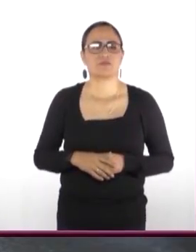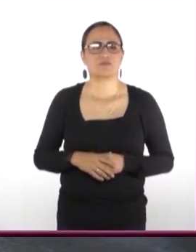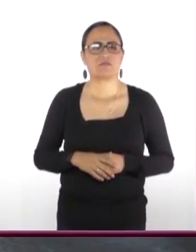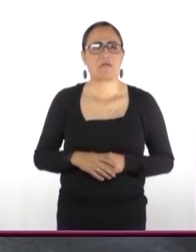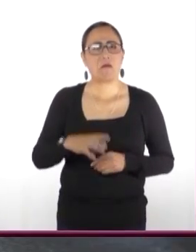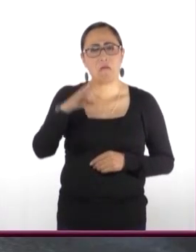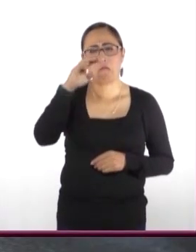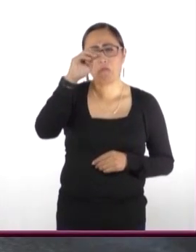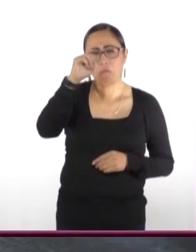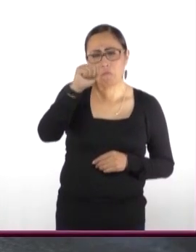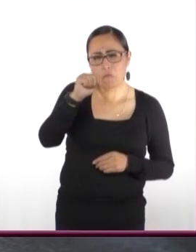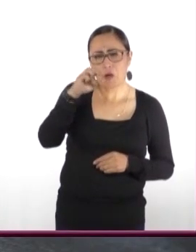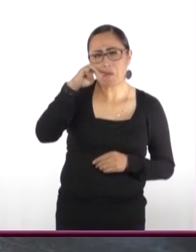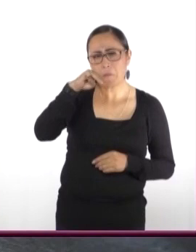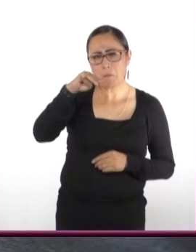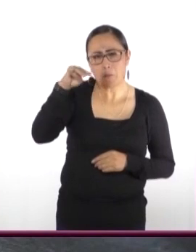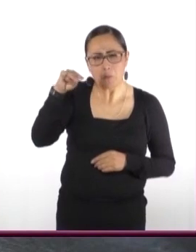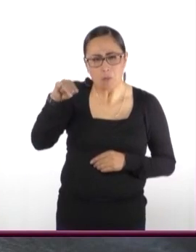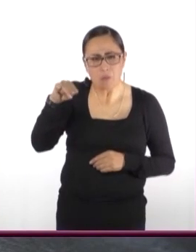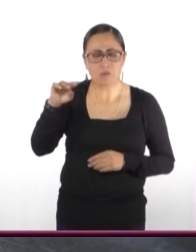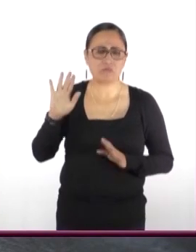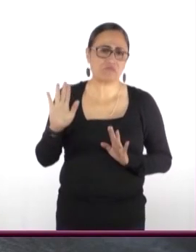¿Cómo ves? Como 9 Medio. milímetros.